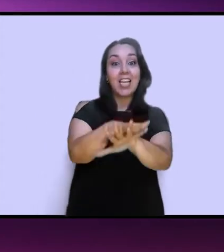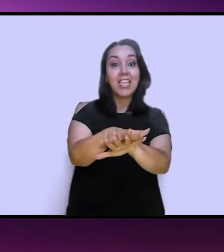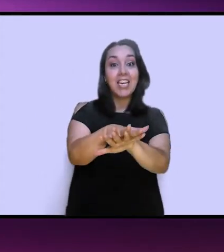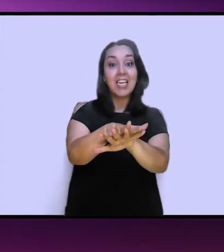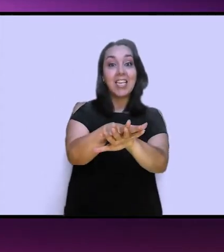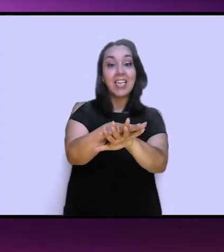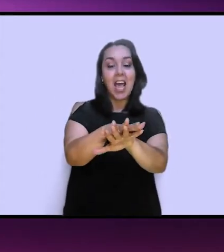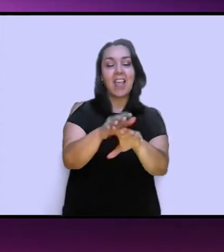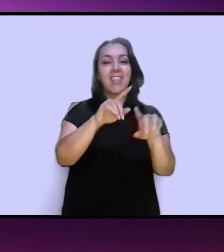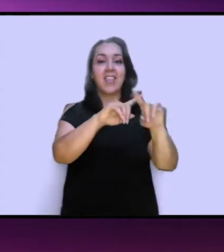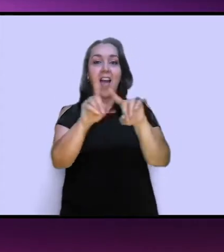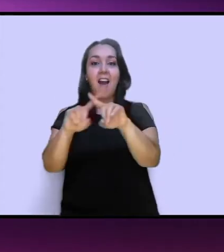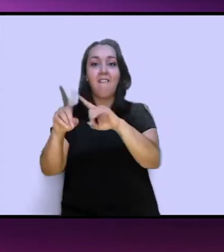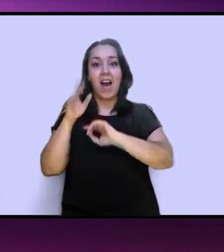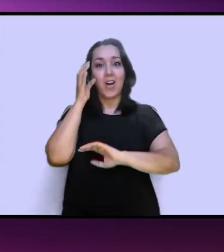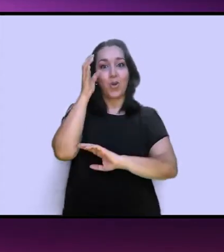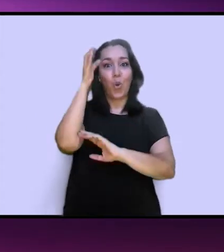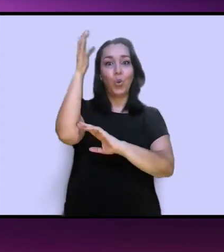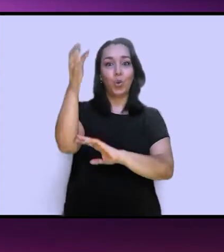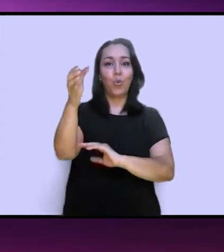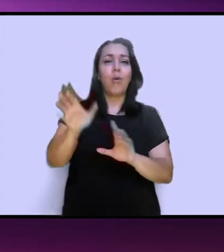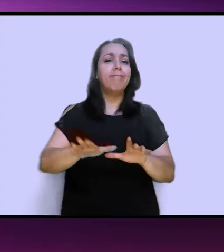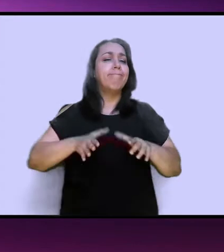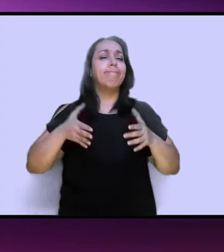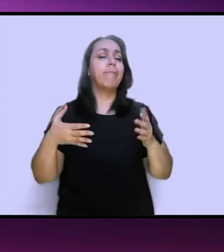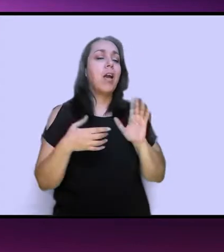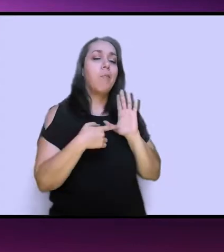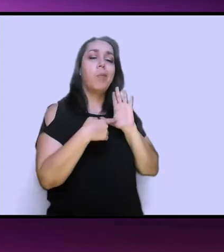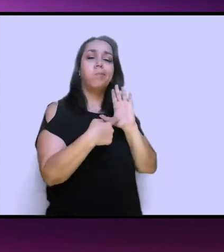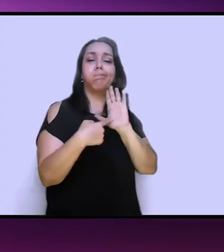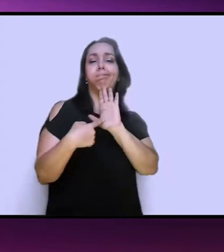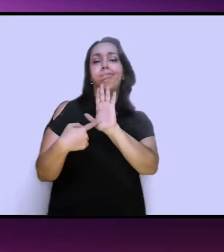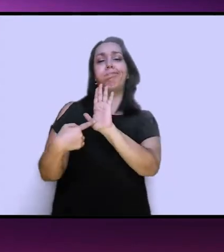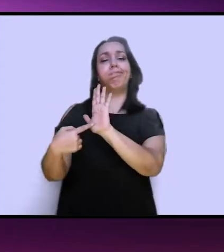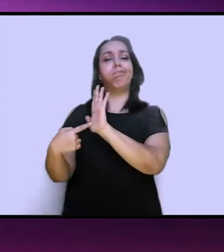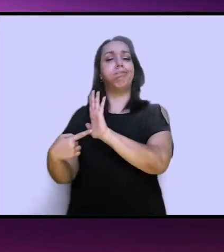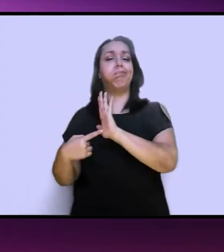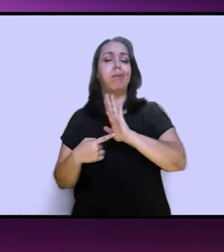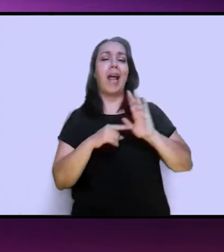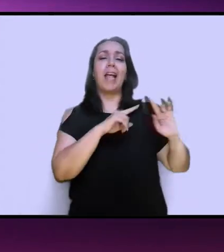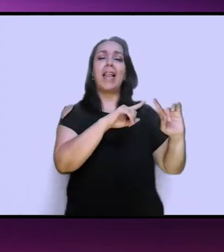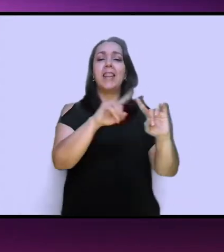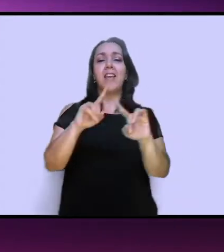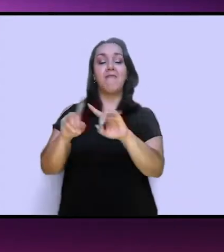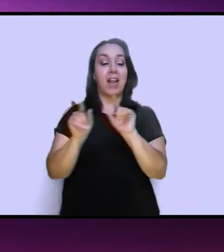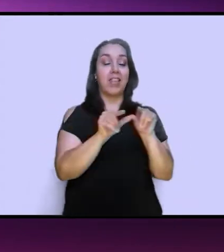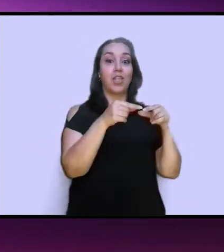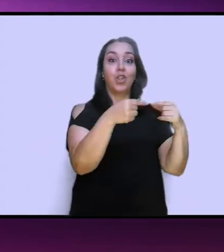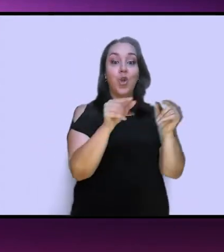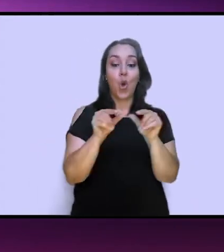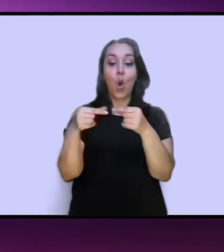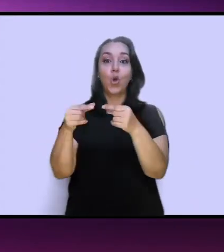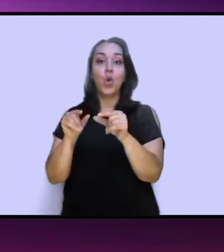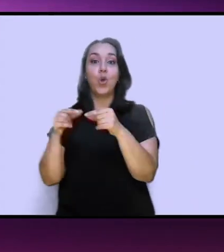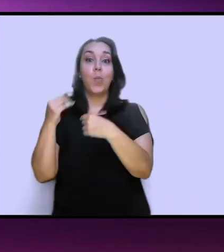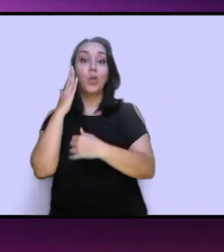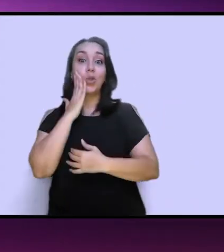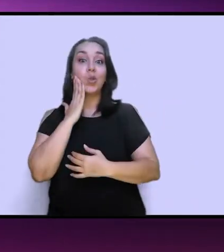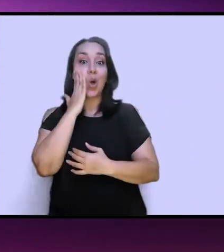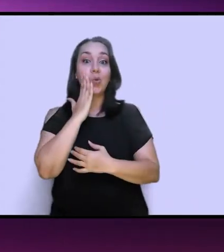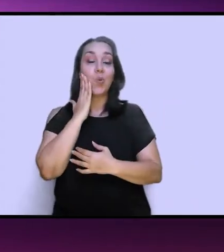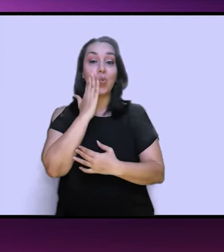e interculturales para la representación de los diferentes grupos étnicos